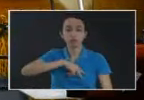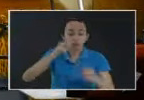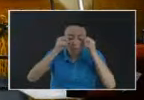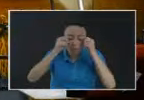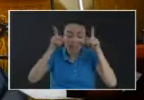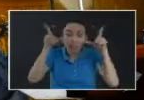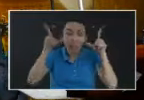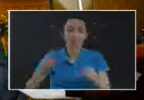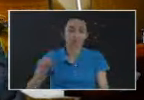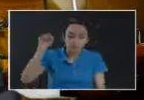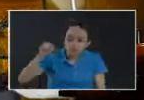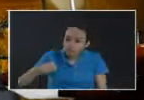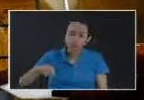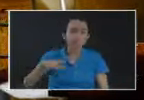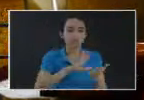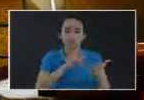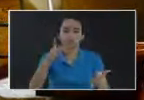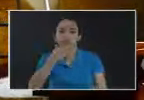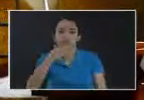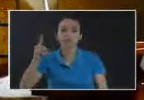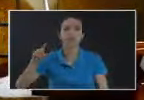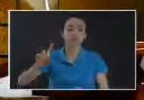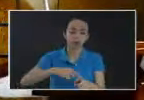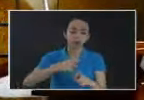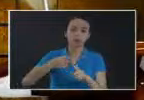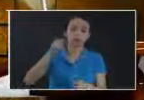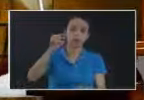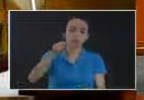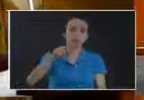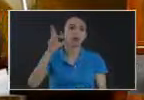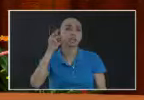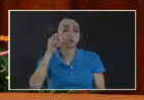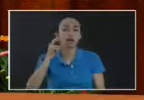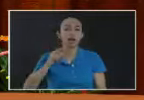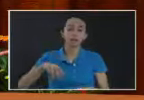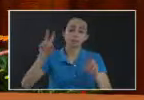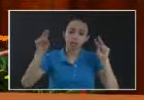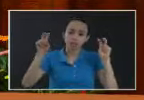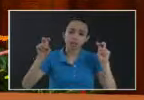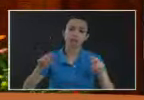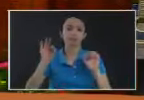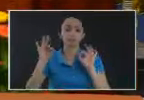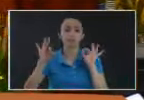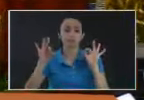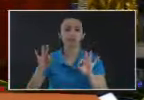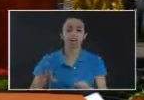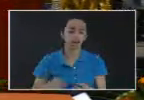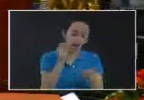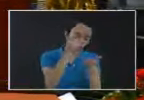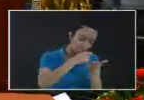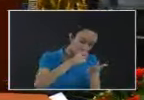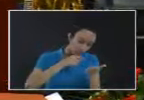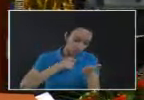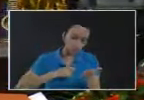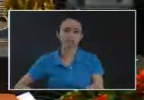Sí, gloria a Dios, que cuando esté el tema, apuntemos, grabemos y compres todos los